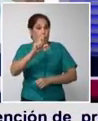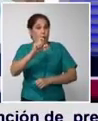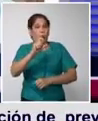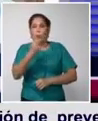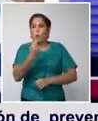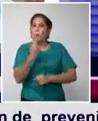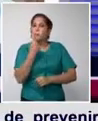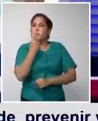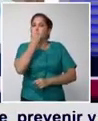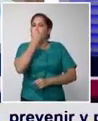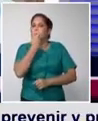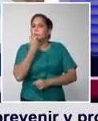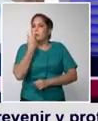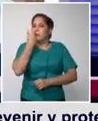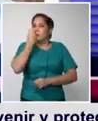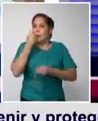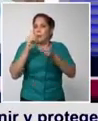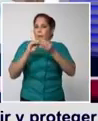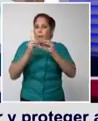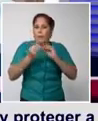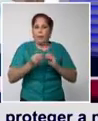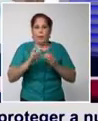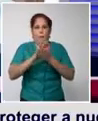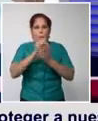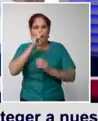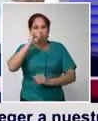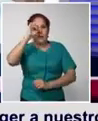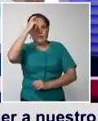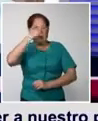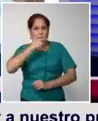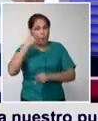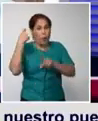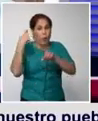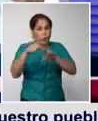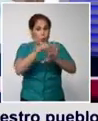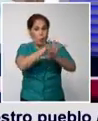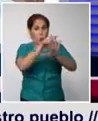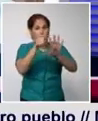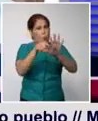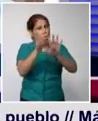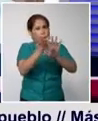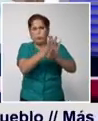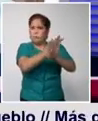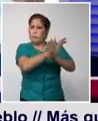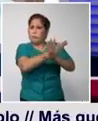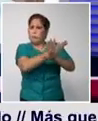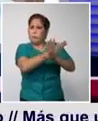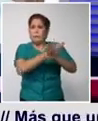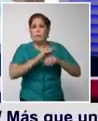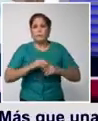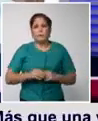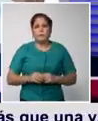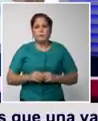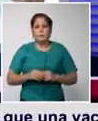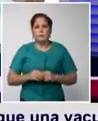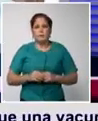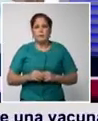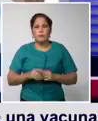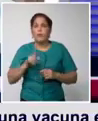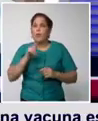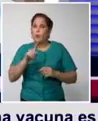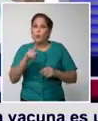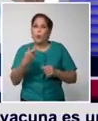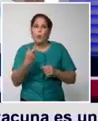unidad recombinante, es Mambisa. El resto son vectores virales, adenovirales, o hay uno que es una